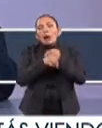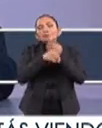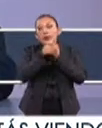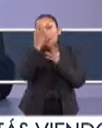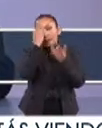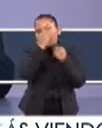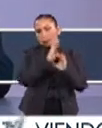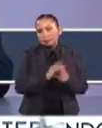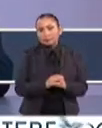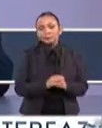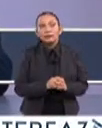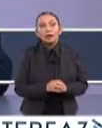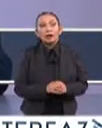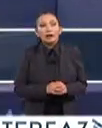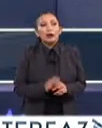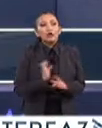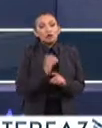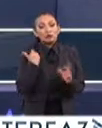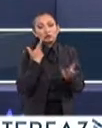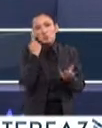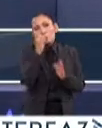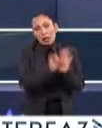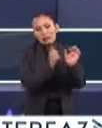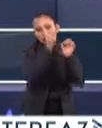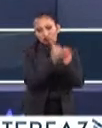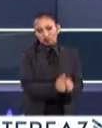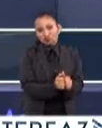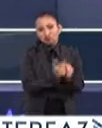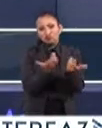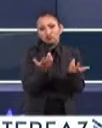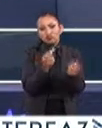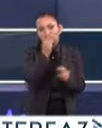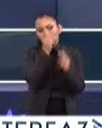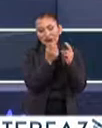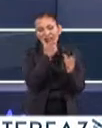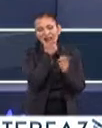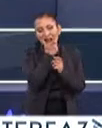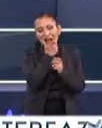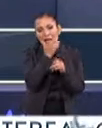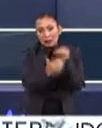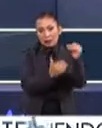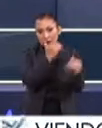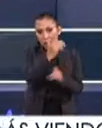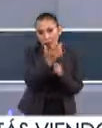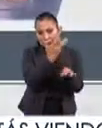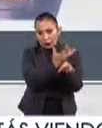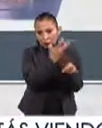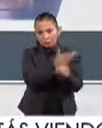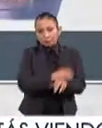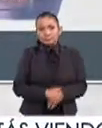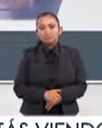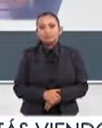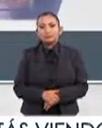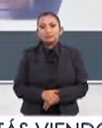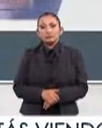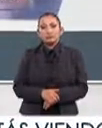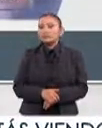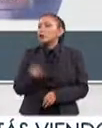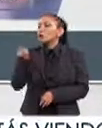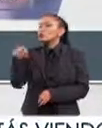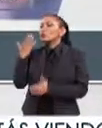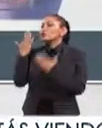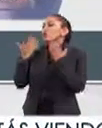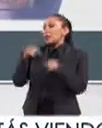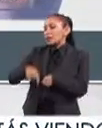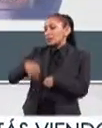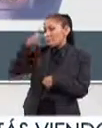conocerlo. Entonces, pues cursas un mes, un grado de inglés avanzado en Estados Unidos. ¿Qué estudias